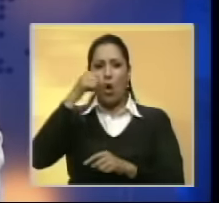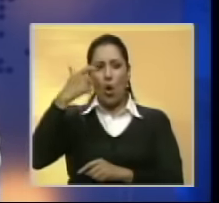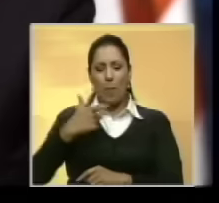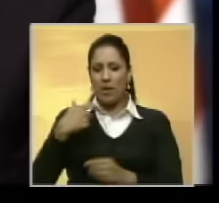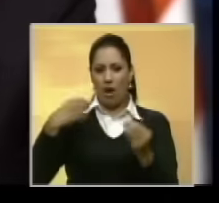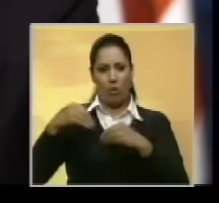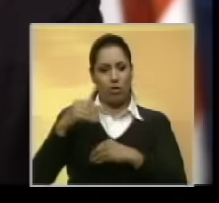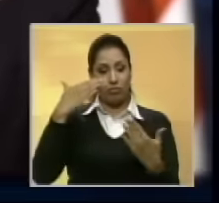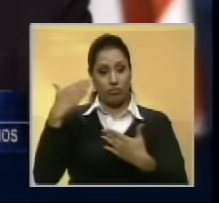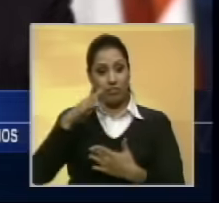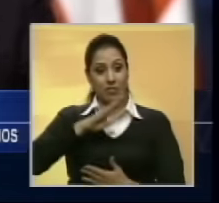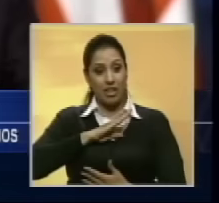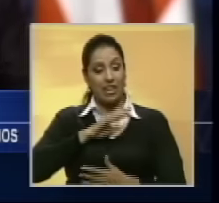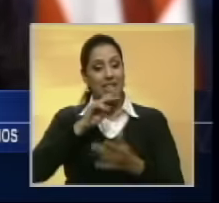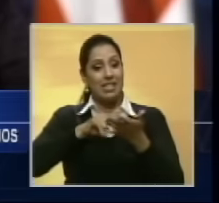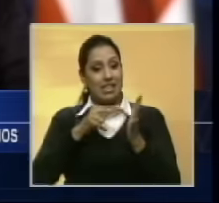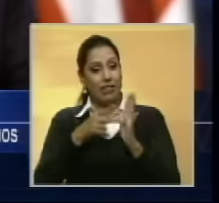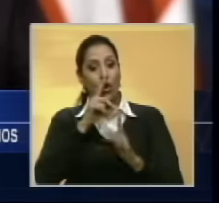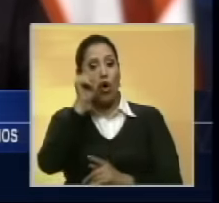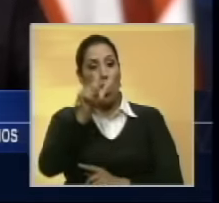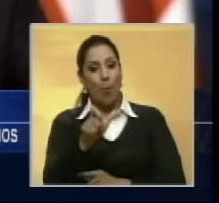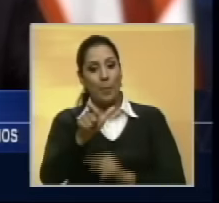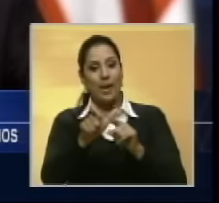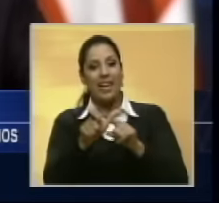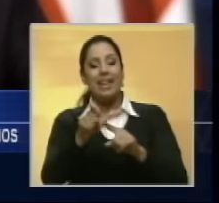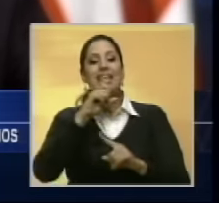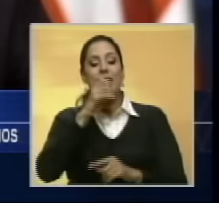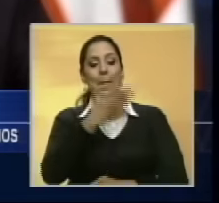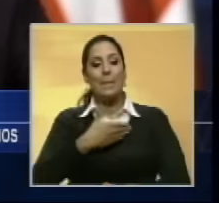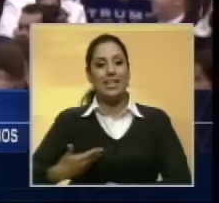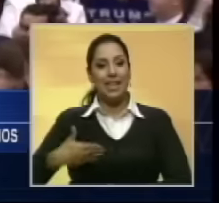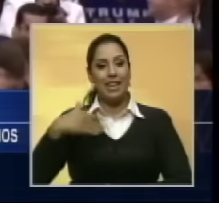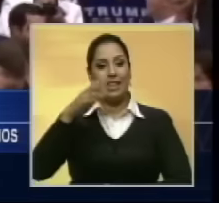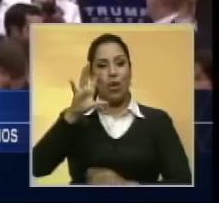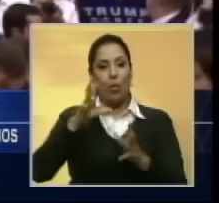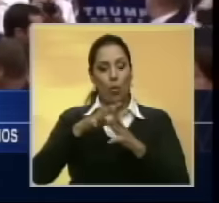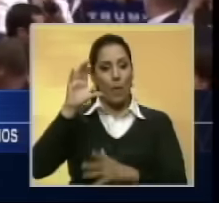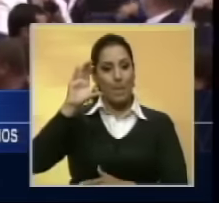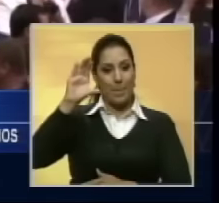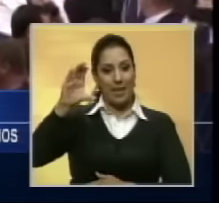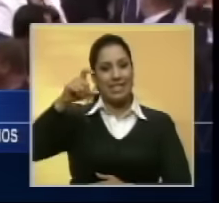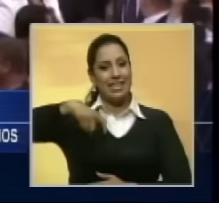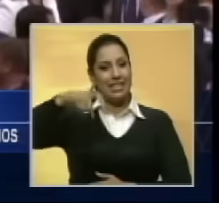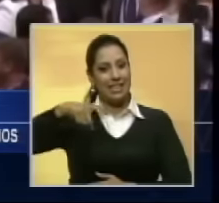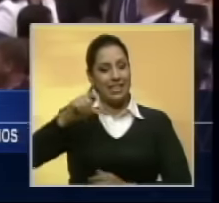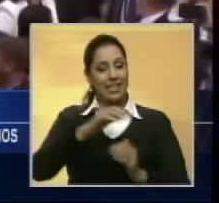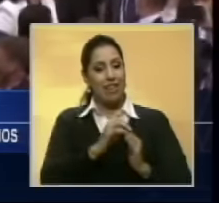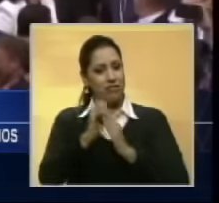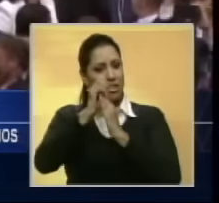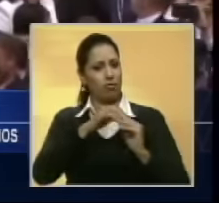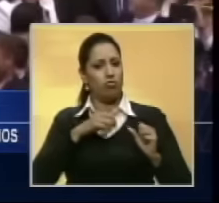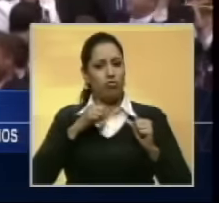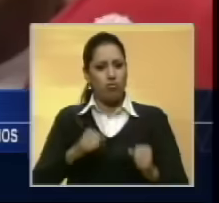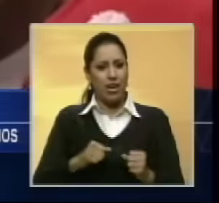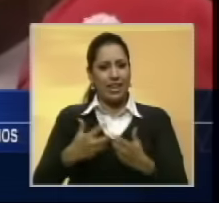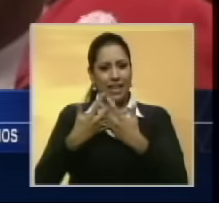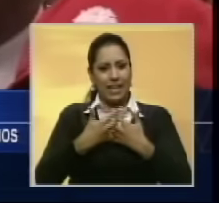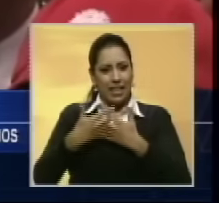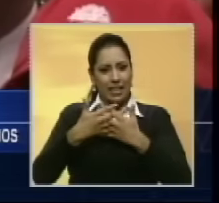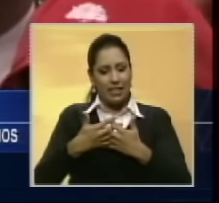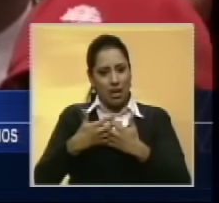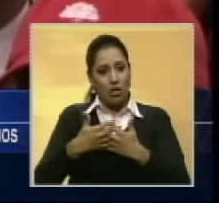Trump señaló que se refería a Ryan, quien es presidente de la Cámara Baja del país, que se necesita un liderazgo muy fuerte en Estados